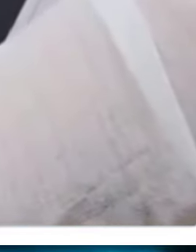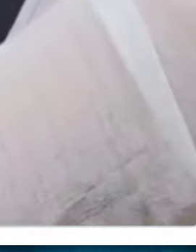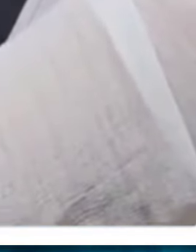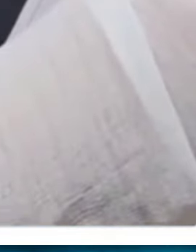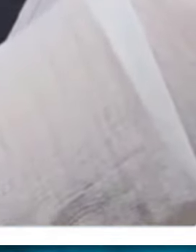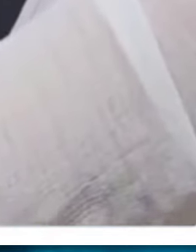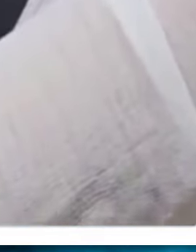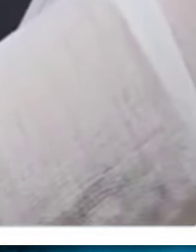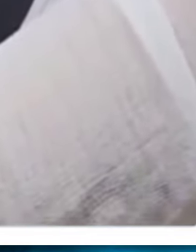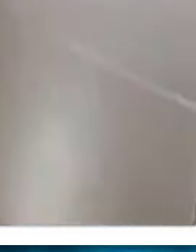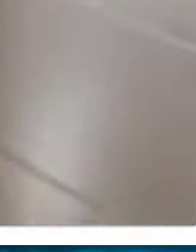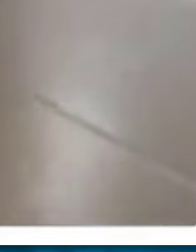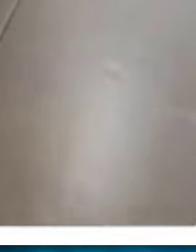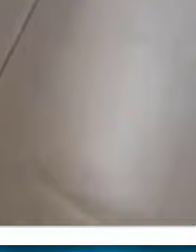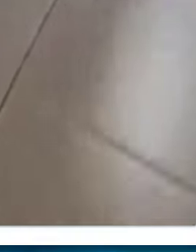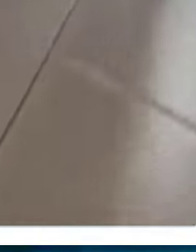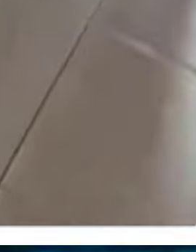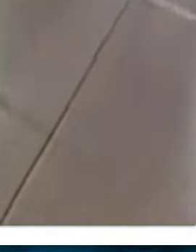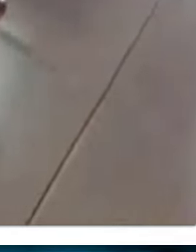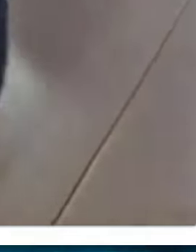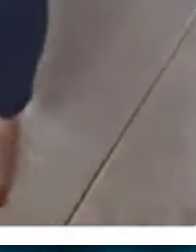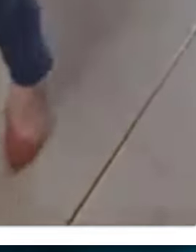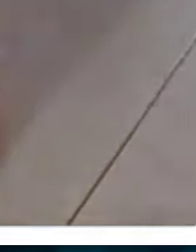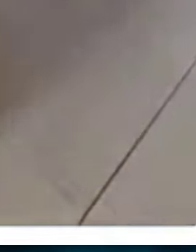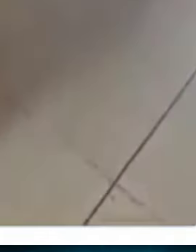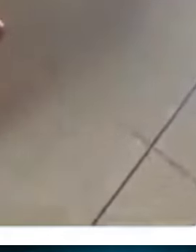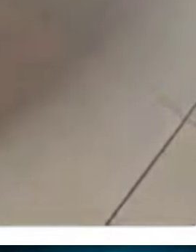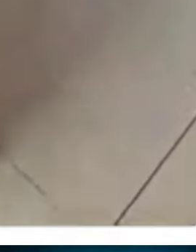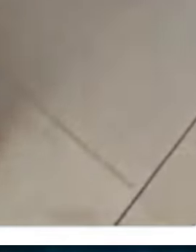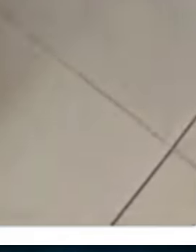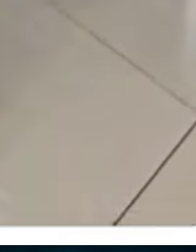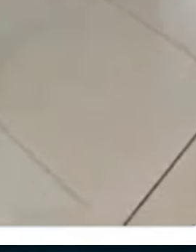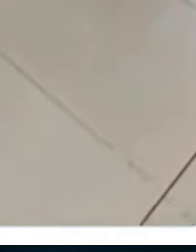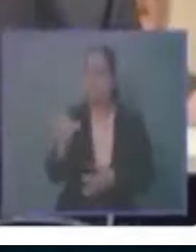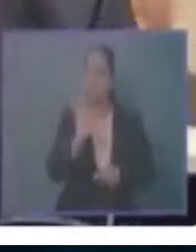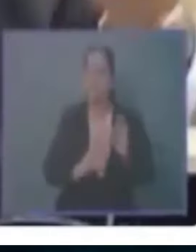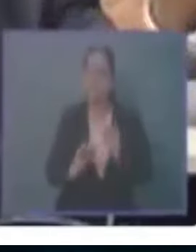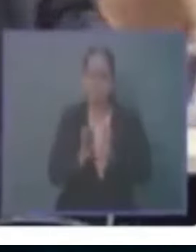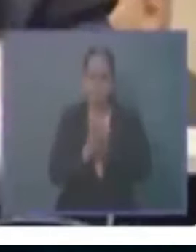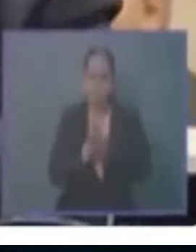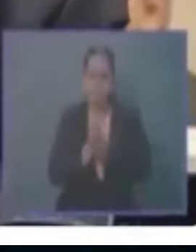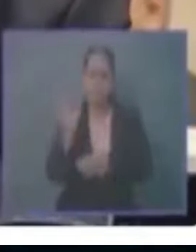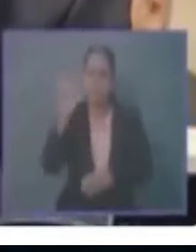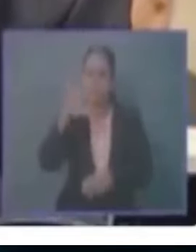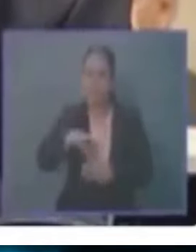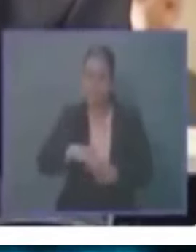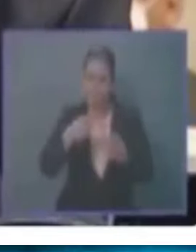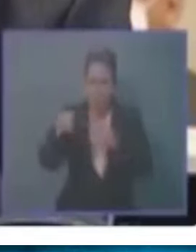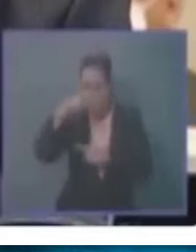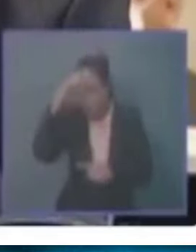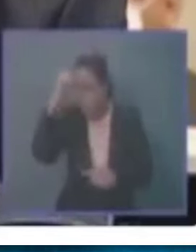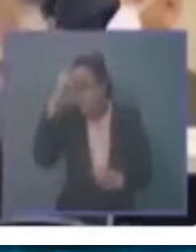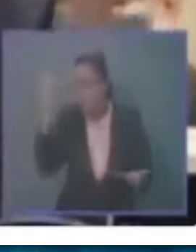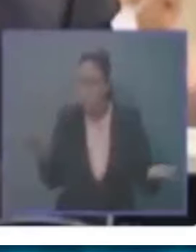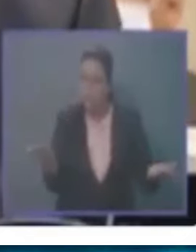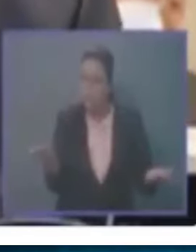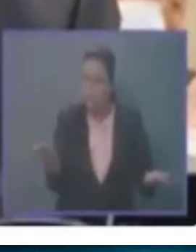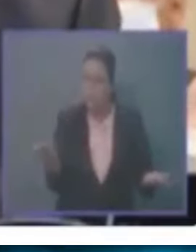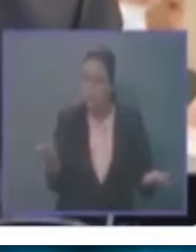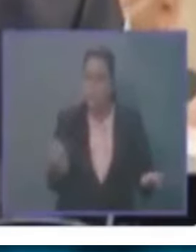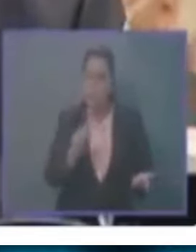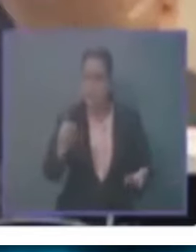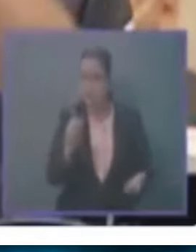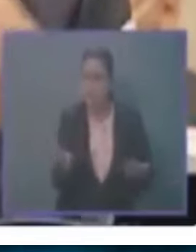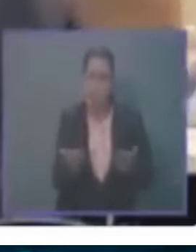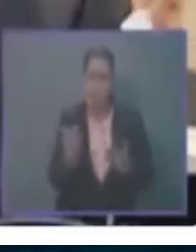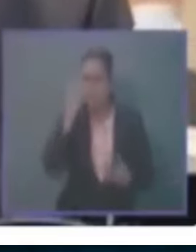$1,247,332.69 que es el resultado de las pericias. Al haber analizado toda la prueba documental